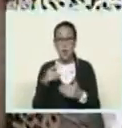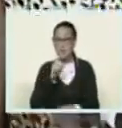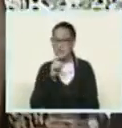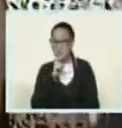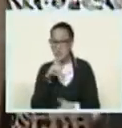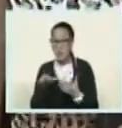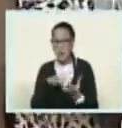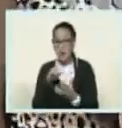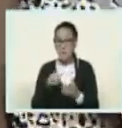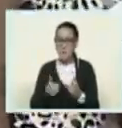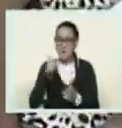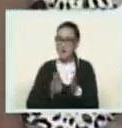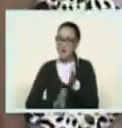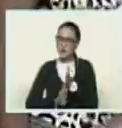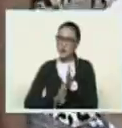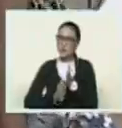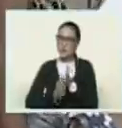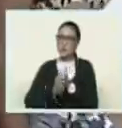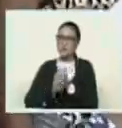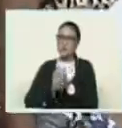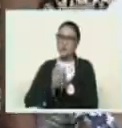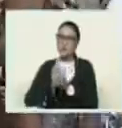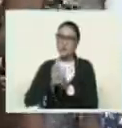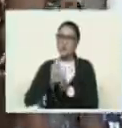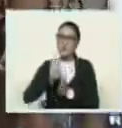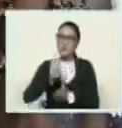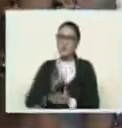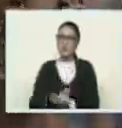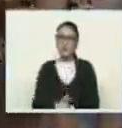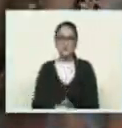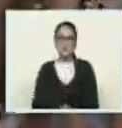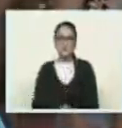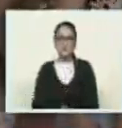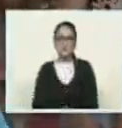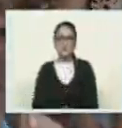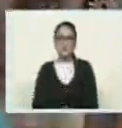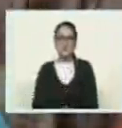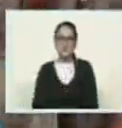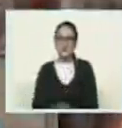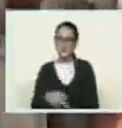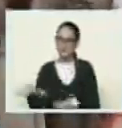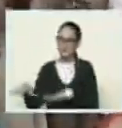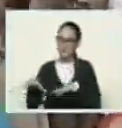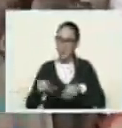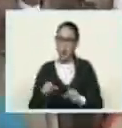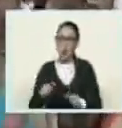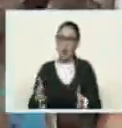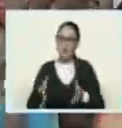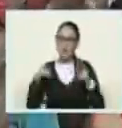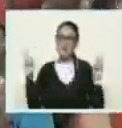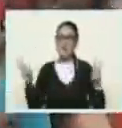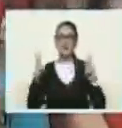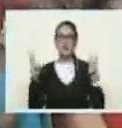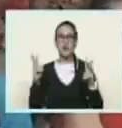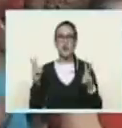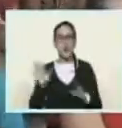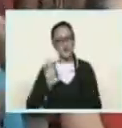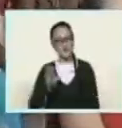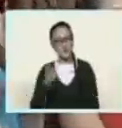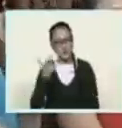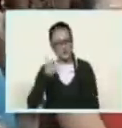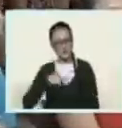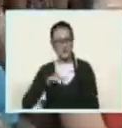crecemos, nos ponemos más grandes, nos ponemos a la altura de las circunstancias y conquistamos la victoria. Eso